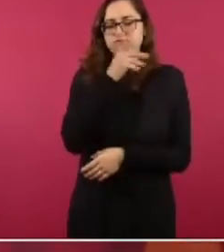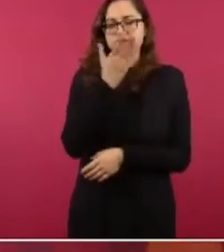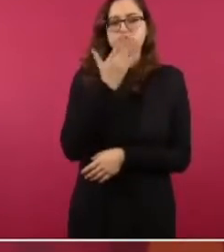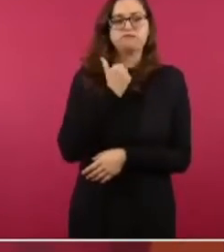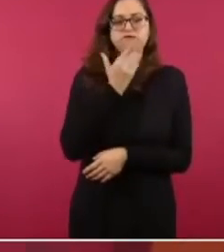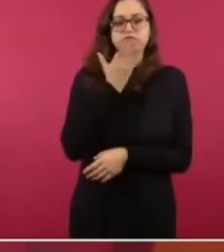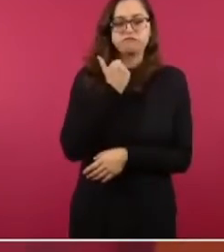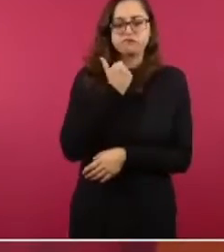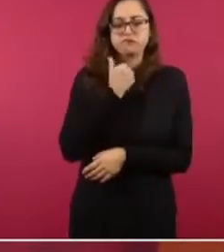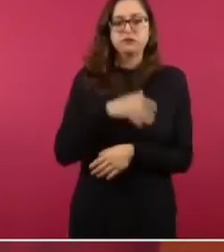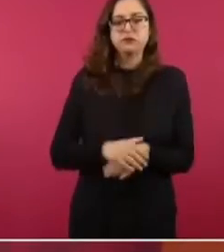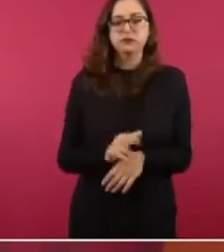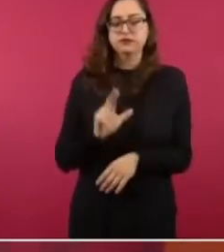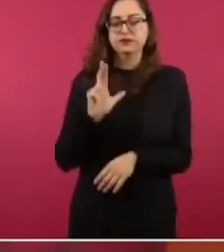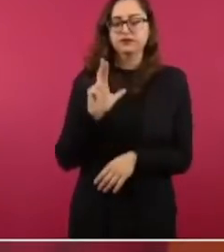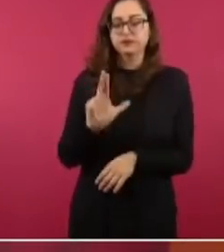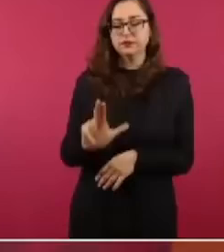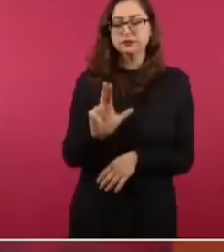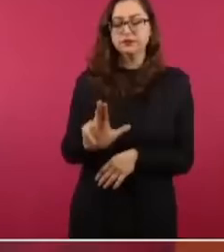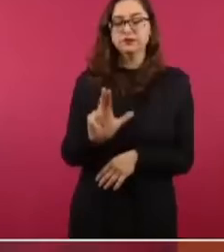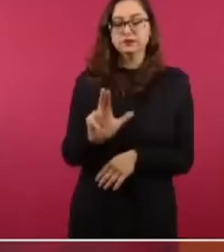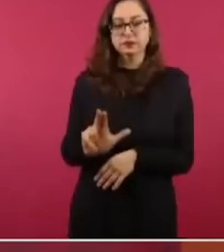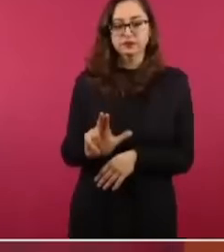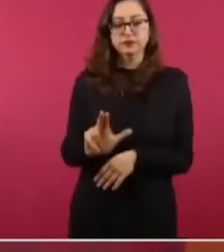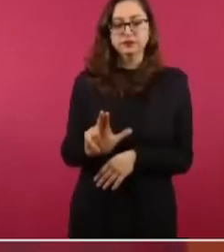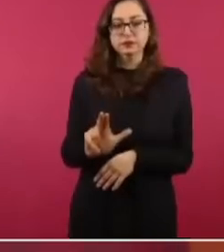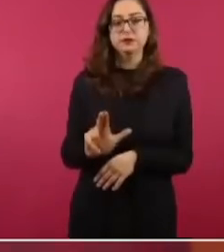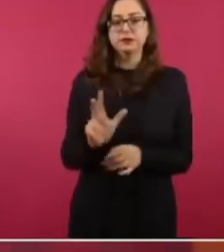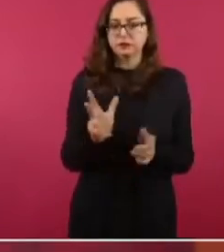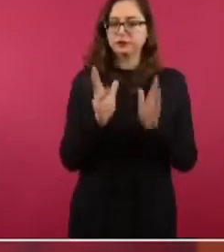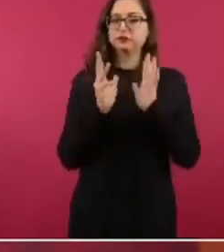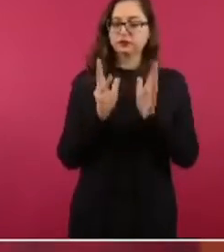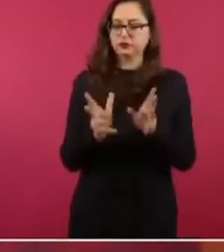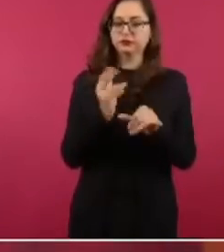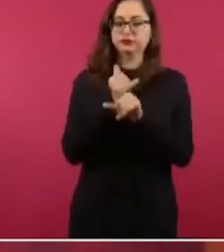El martes ya tenemos, como lo ofrecimos,